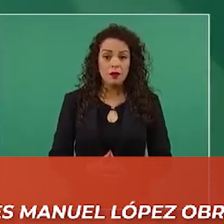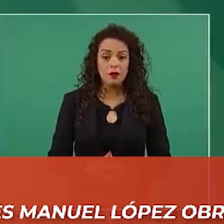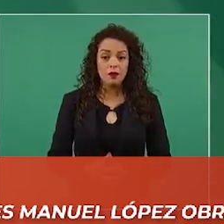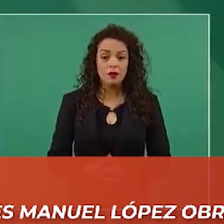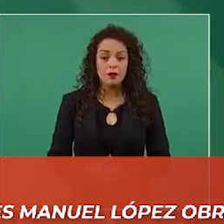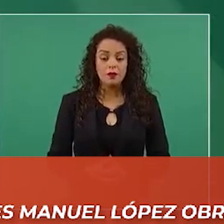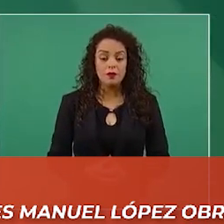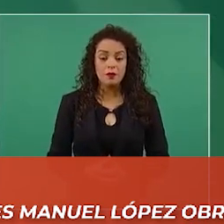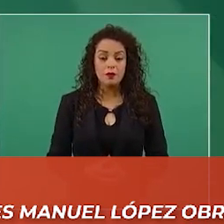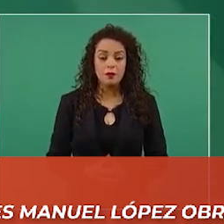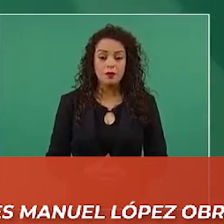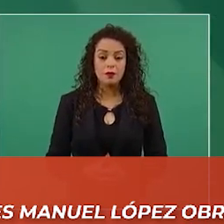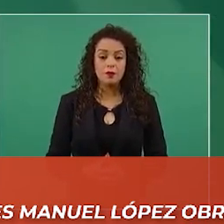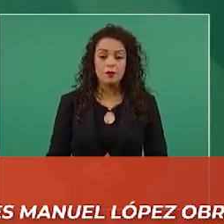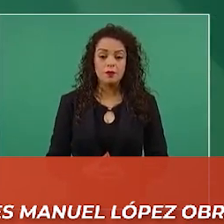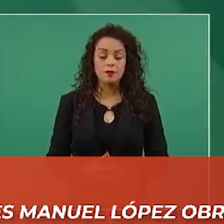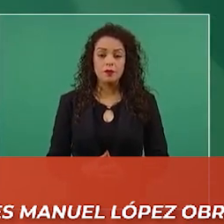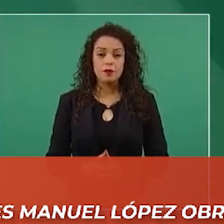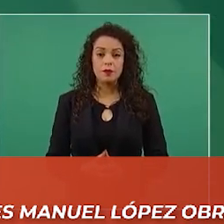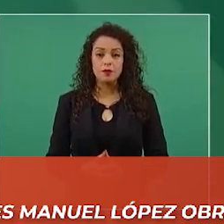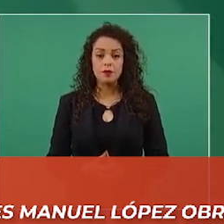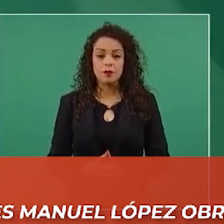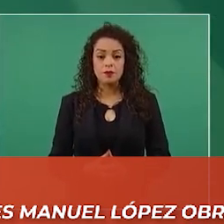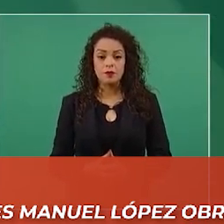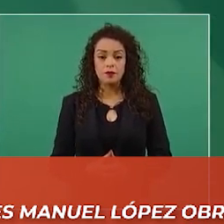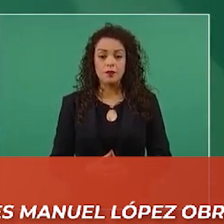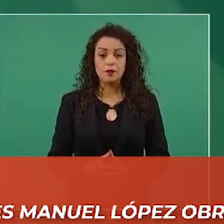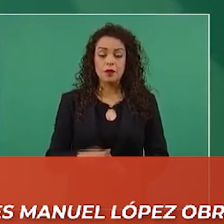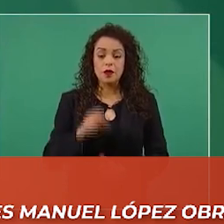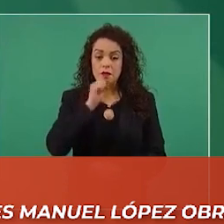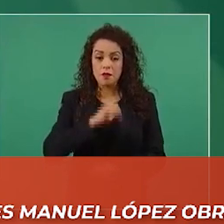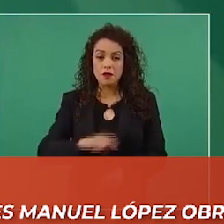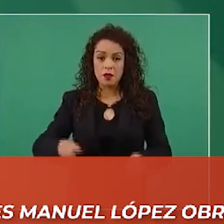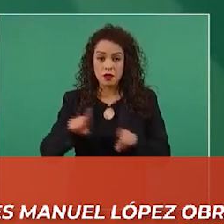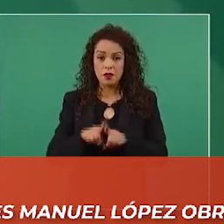le cortaron las alas